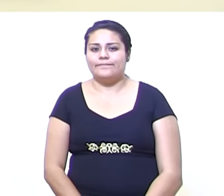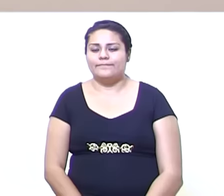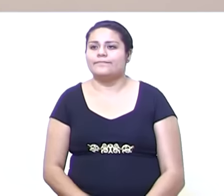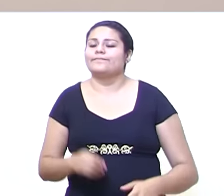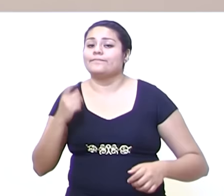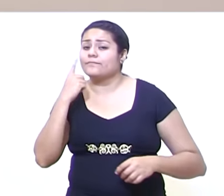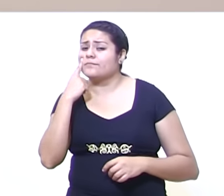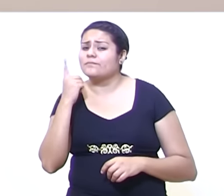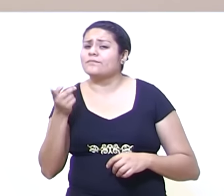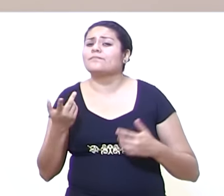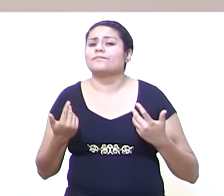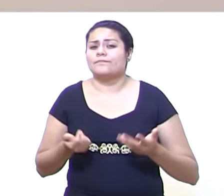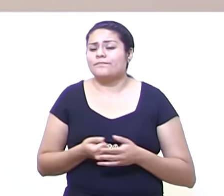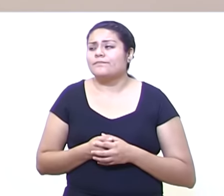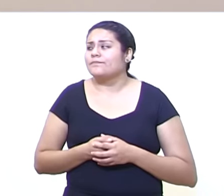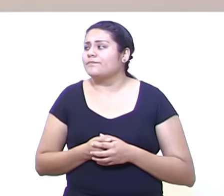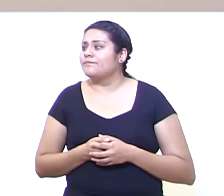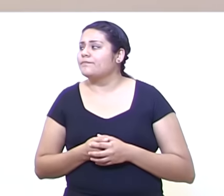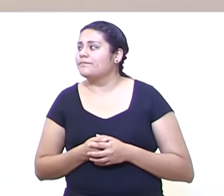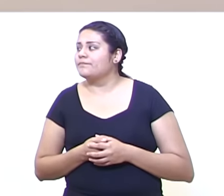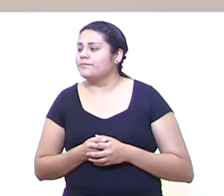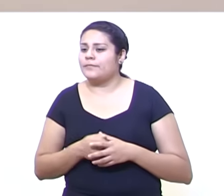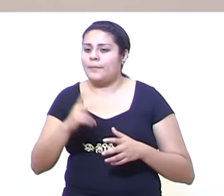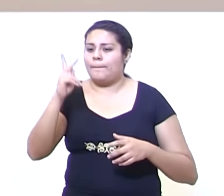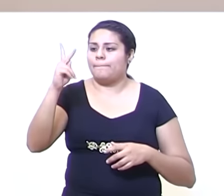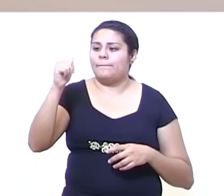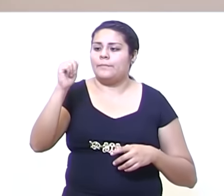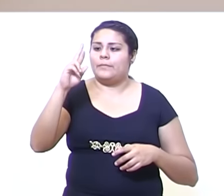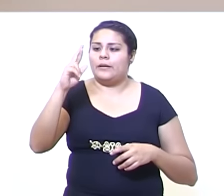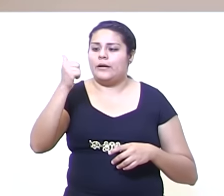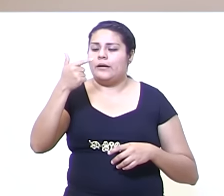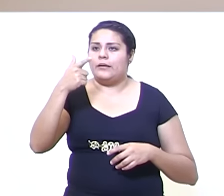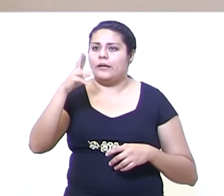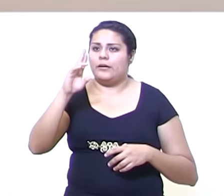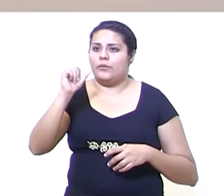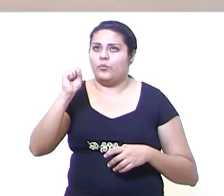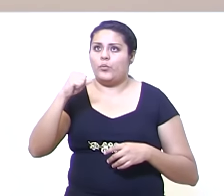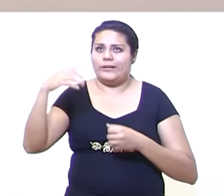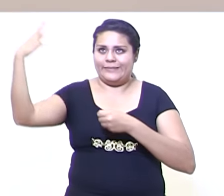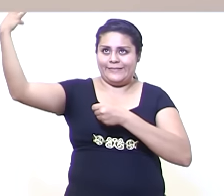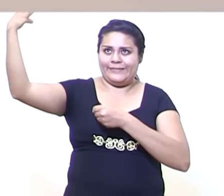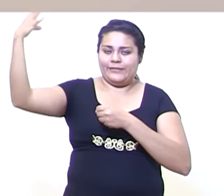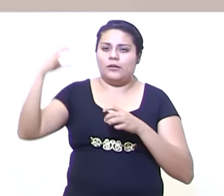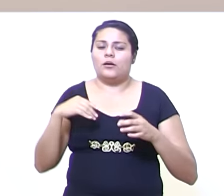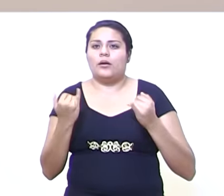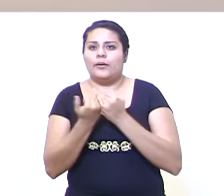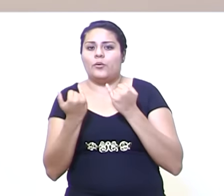Puedes observar que paraguas inicia igual que papá,